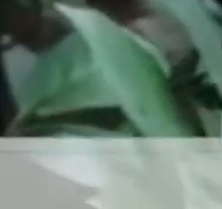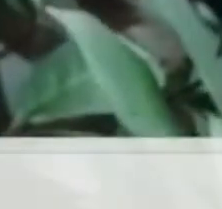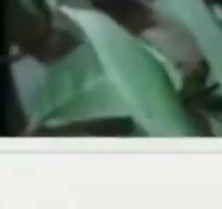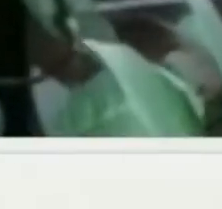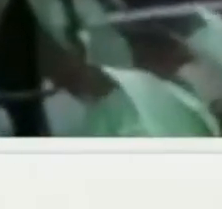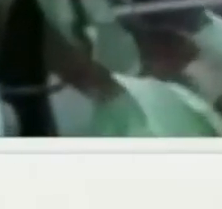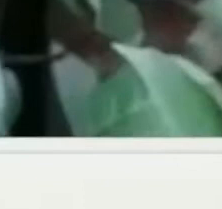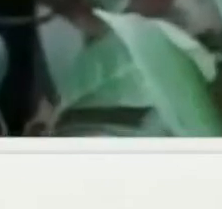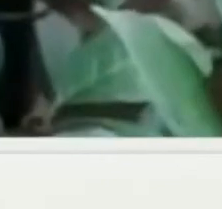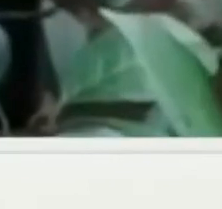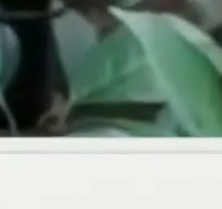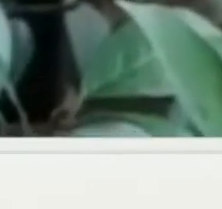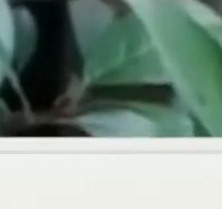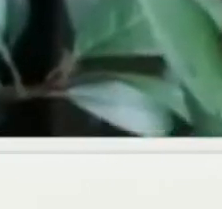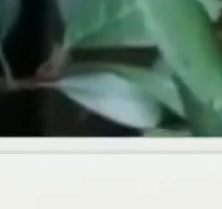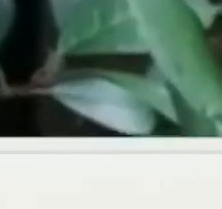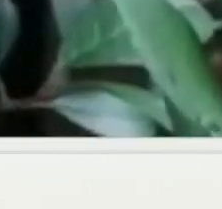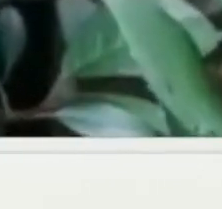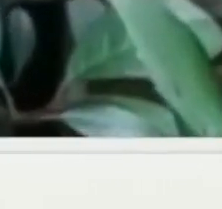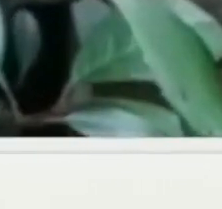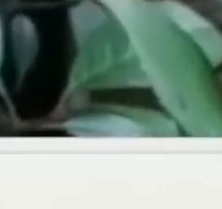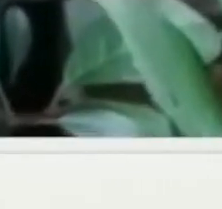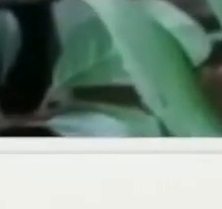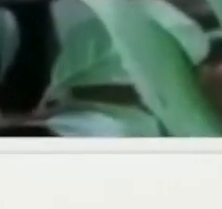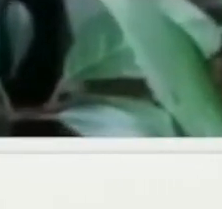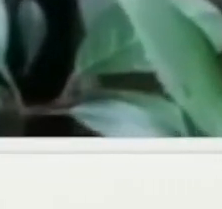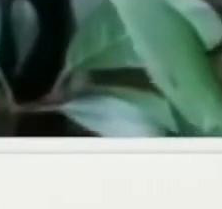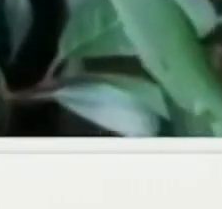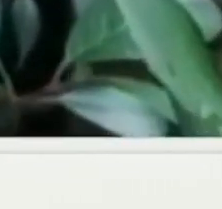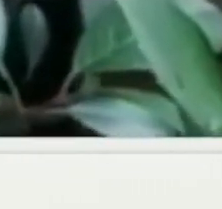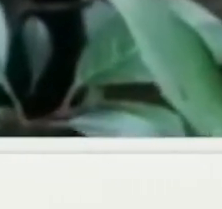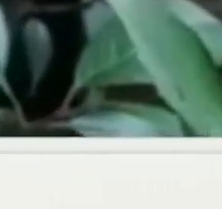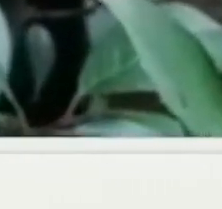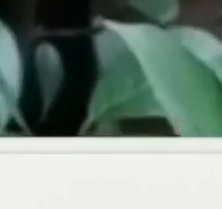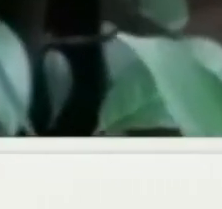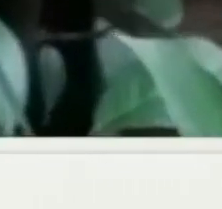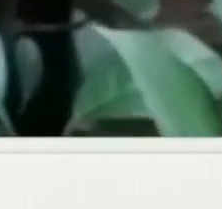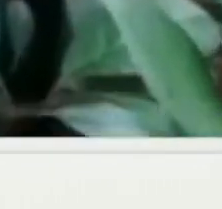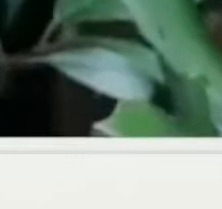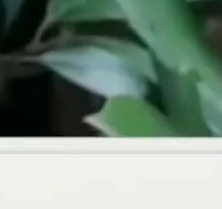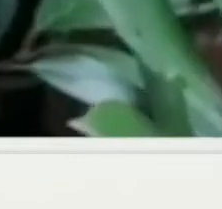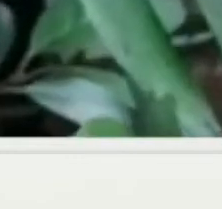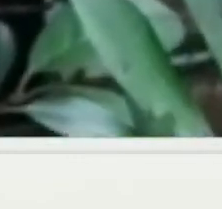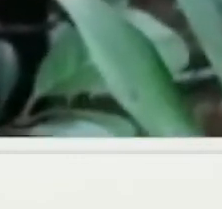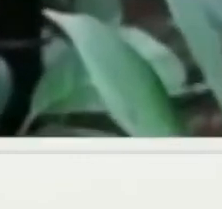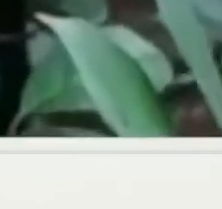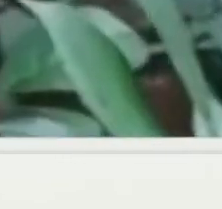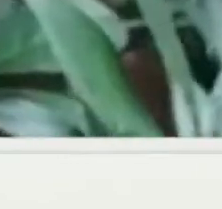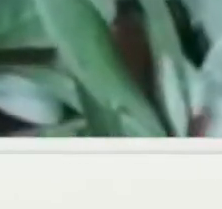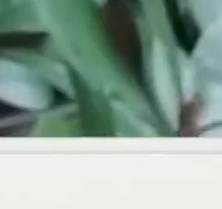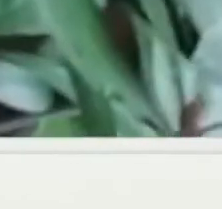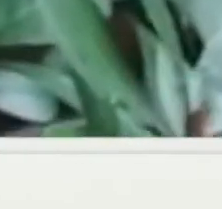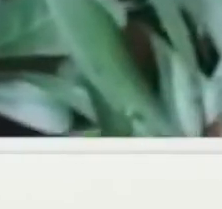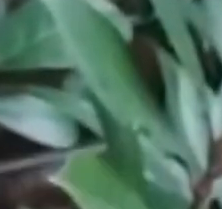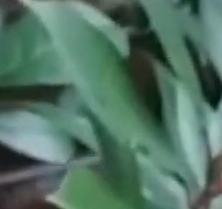Pues muchísimas felicidades al equipo de Ship2B por haber organizado este magnífico congreso y bienvenidos a todos los que